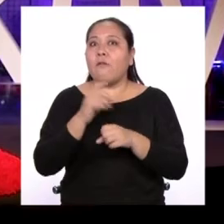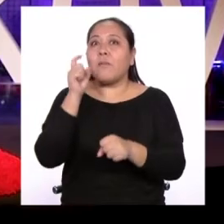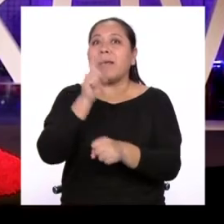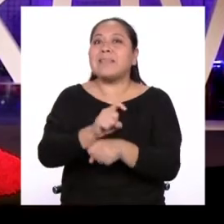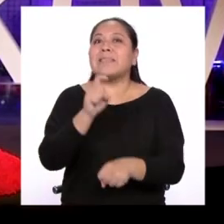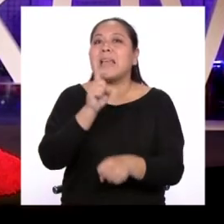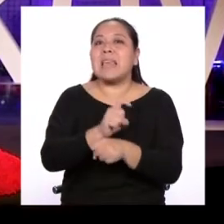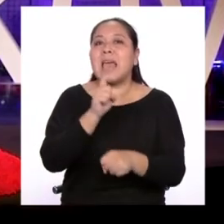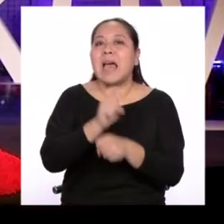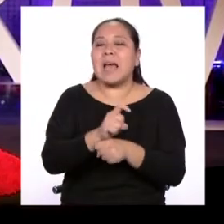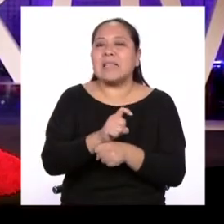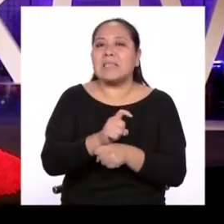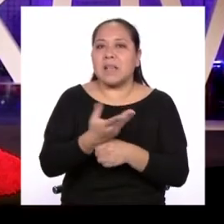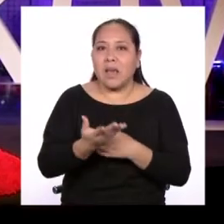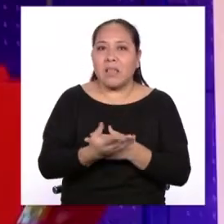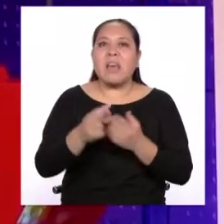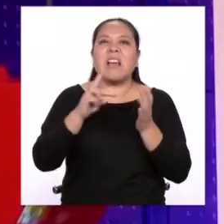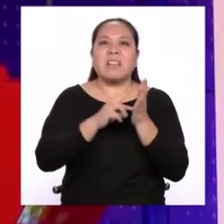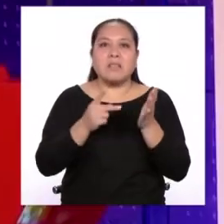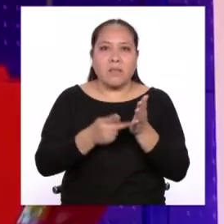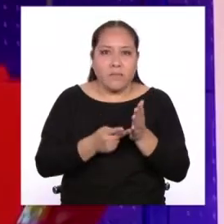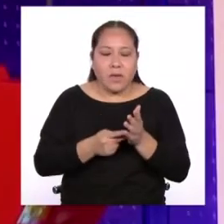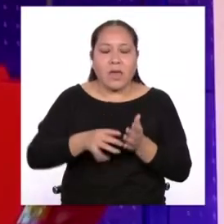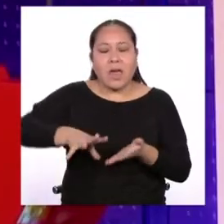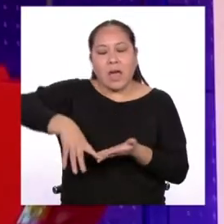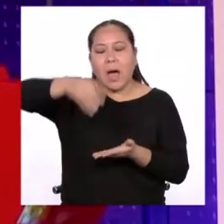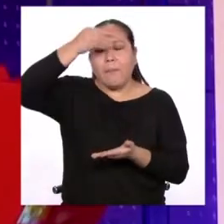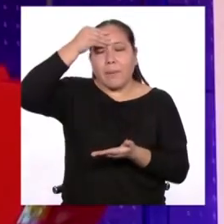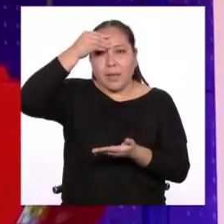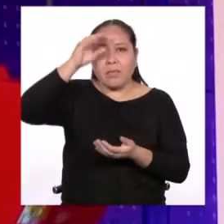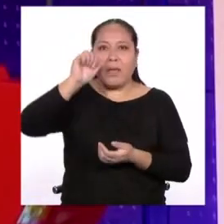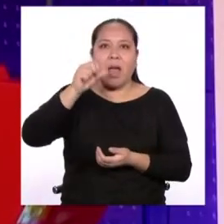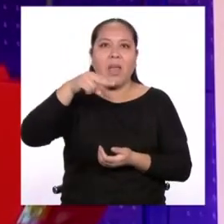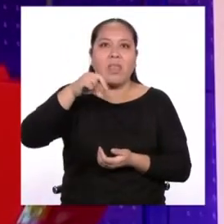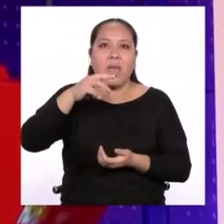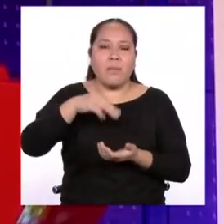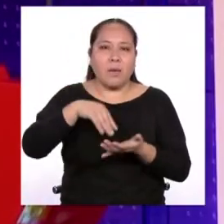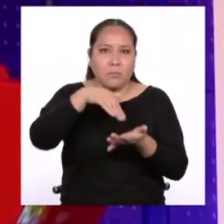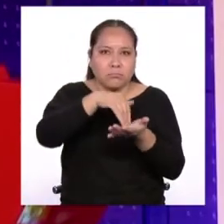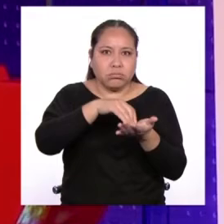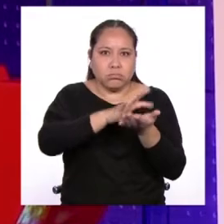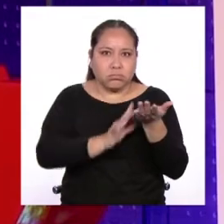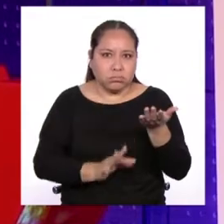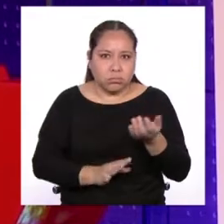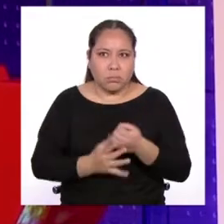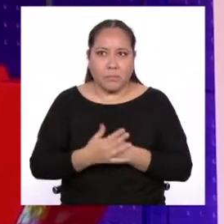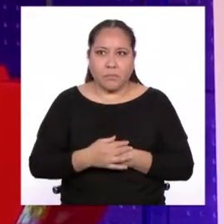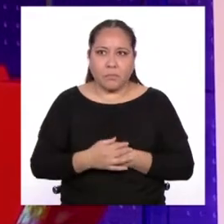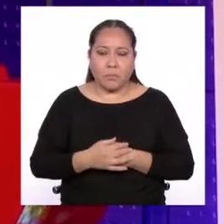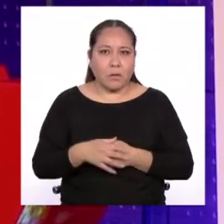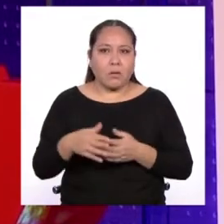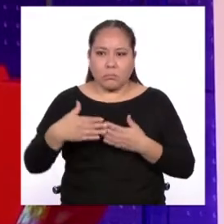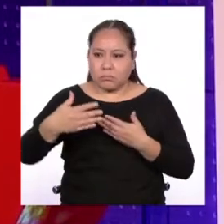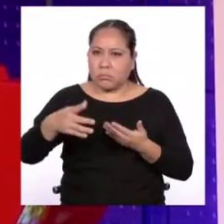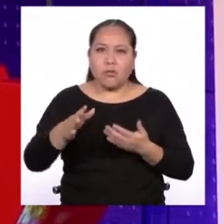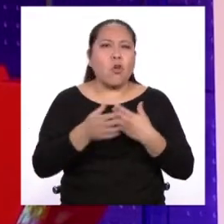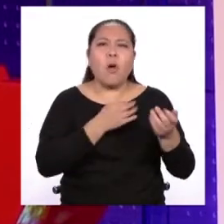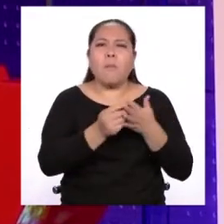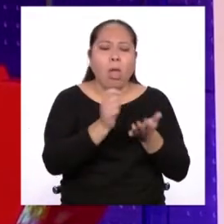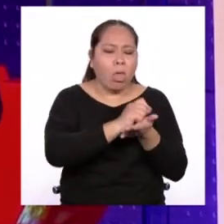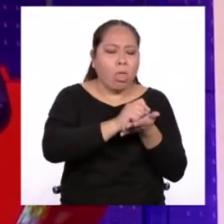nutricional sobre la anemia, que trascienda las órdenes o prescripciones